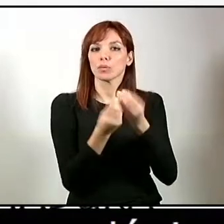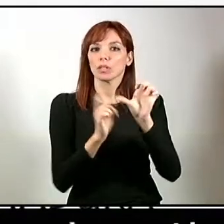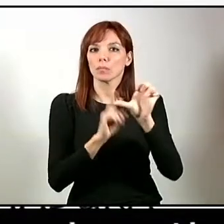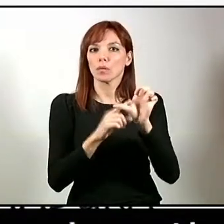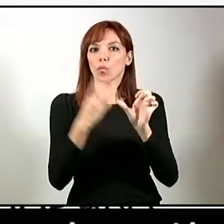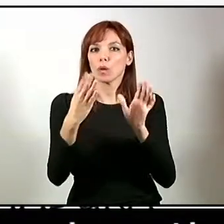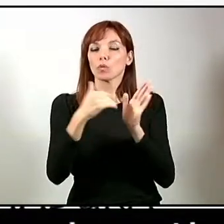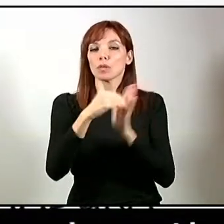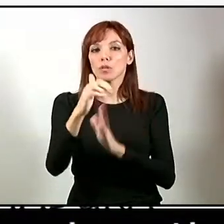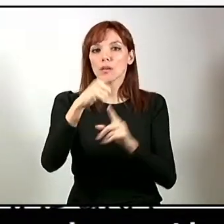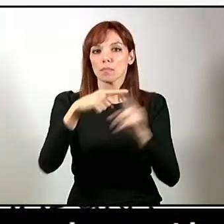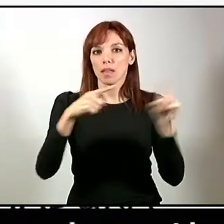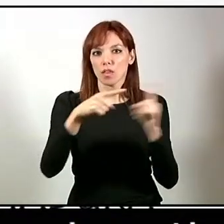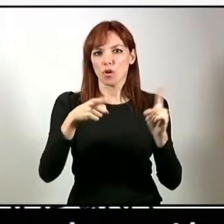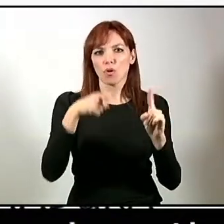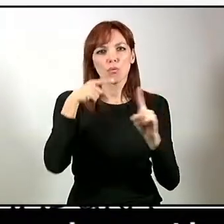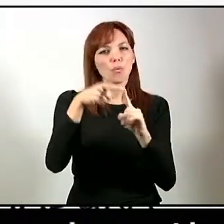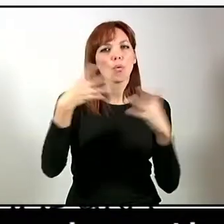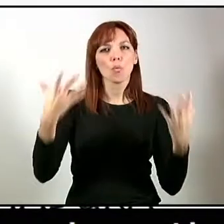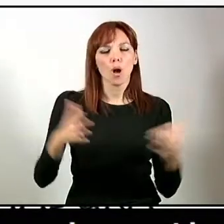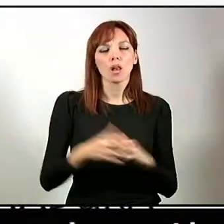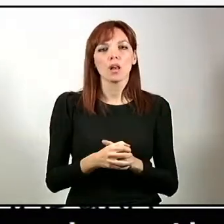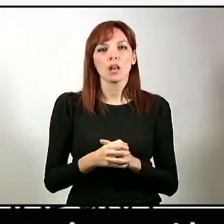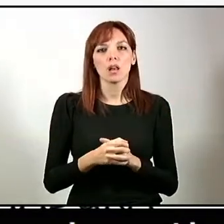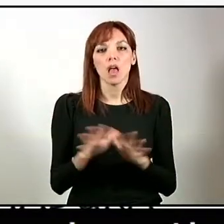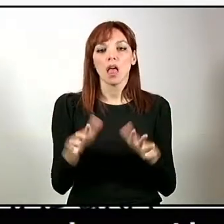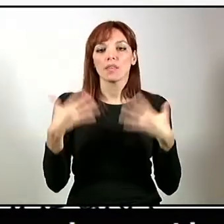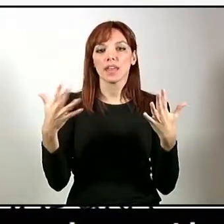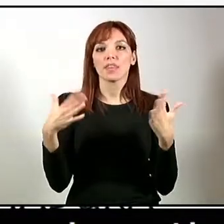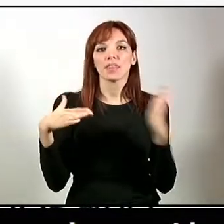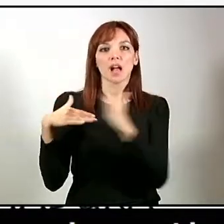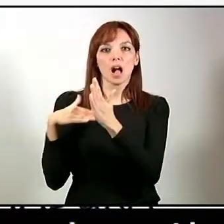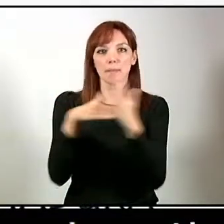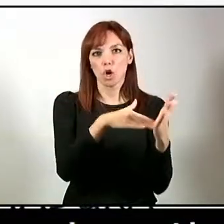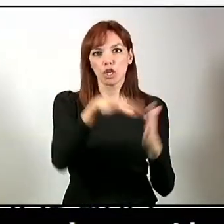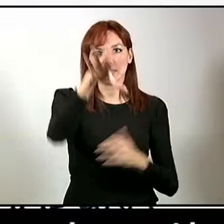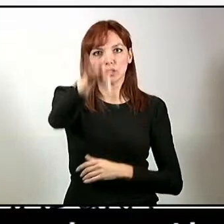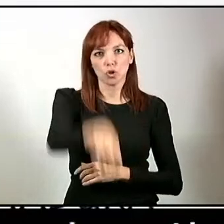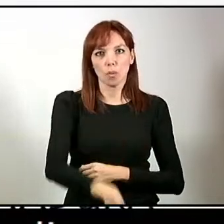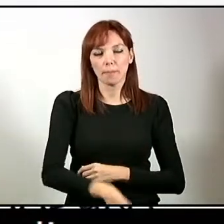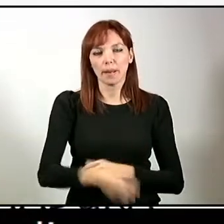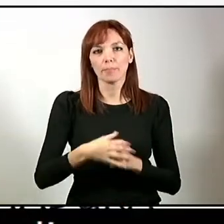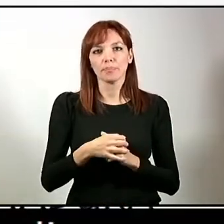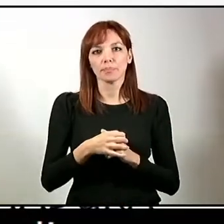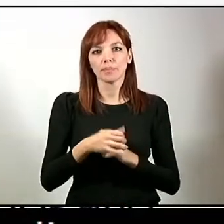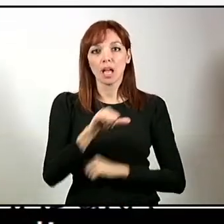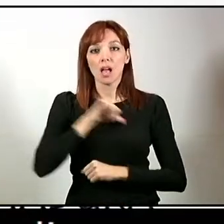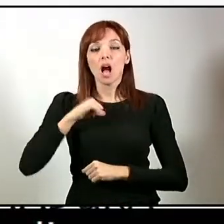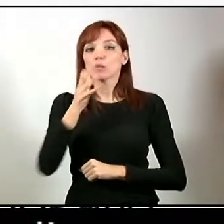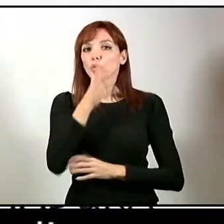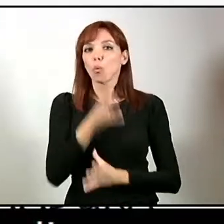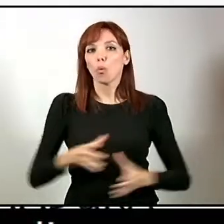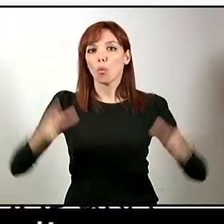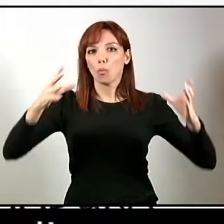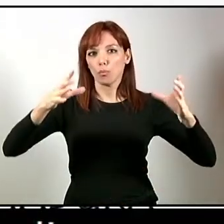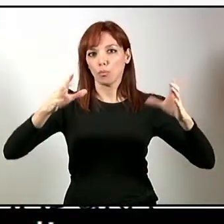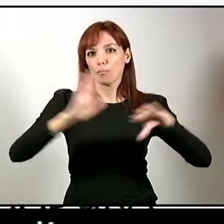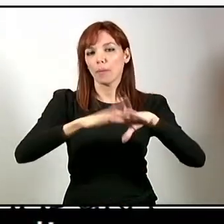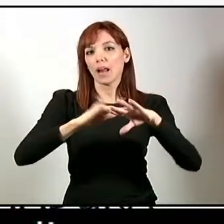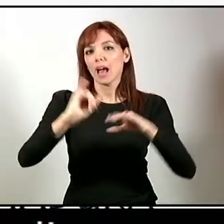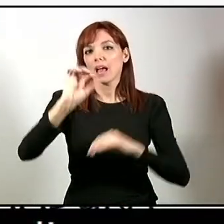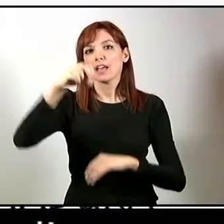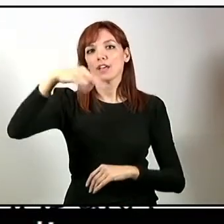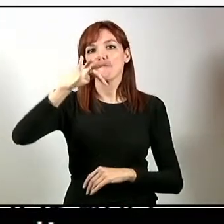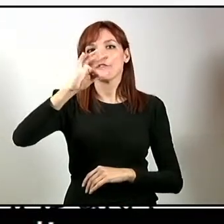euros para la compra centralizada de 10 camiones de autobombas que son para el Infoex.